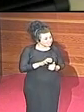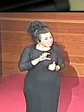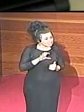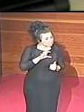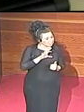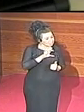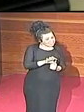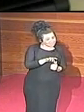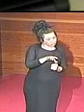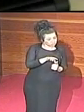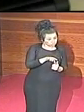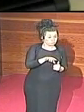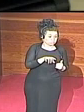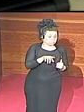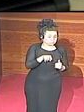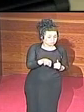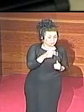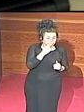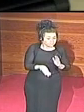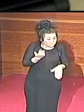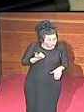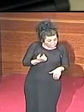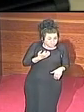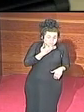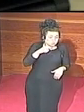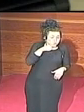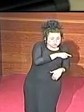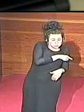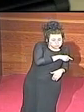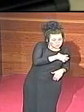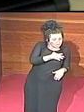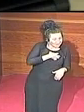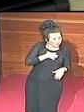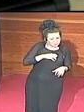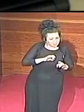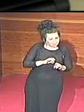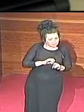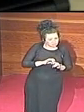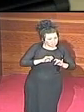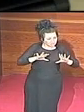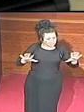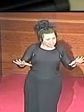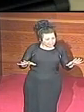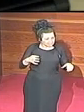desnazificador, Rusia, no puede adoptar un enfoque liberal de la desnazificación.